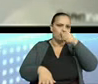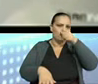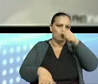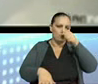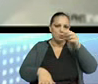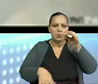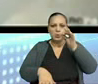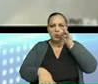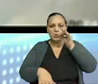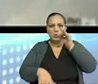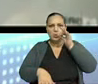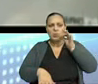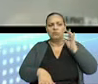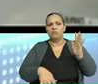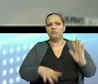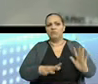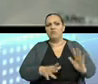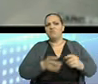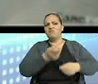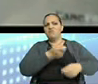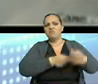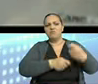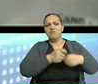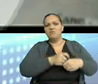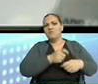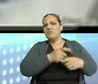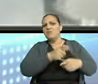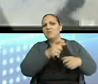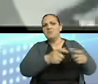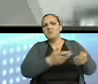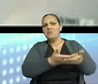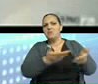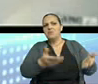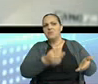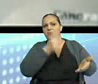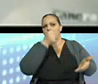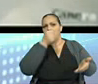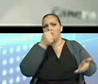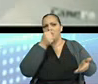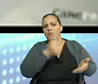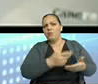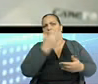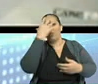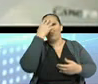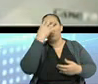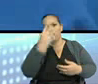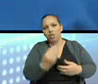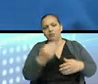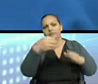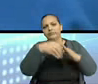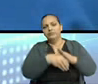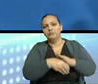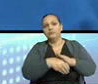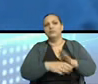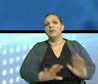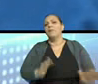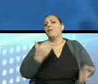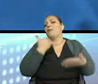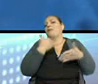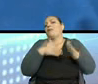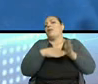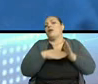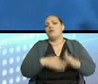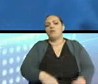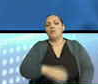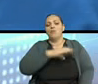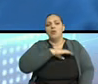agente policial es un objeto que te brinda seguridad. Pero esa arma en la cintura de un delincuente es para